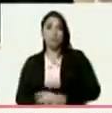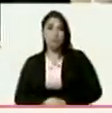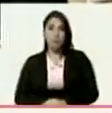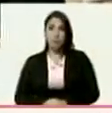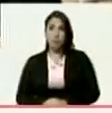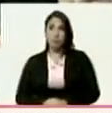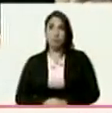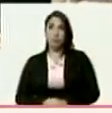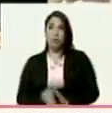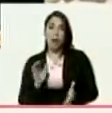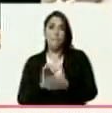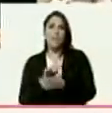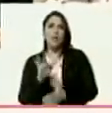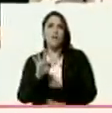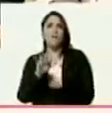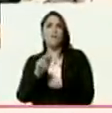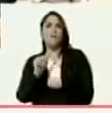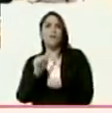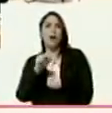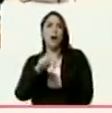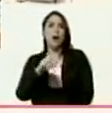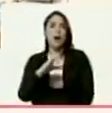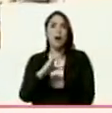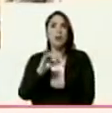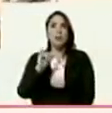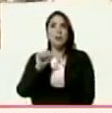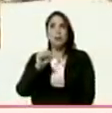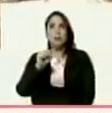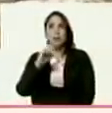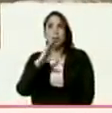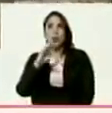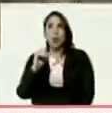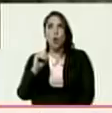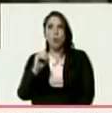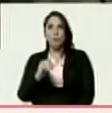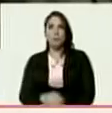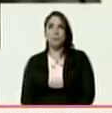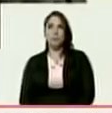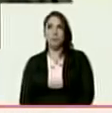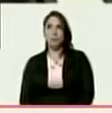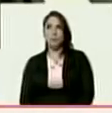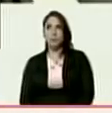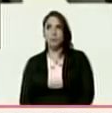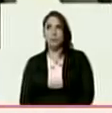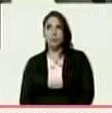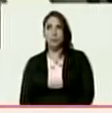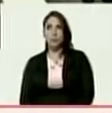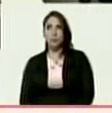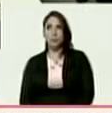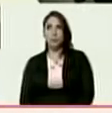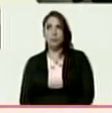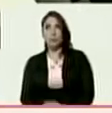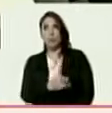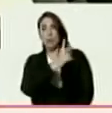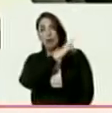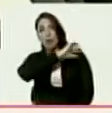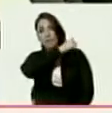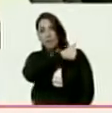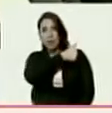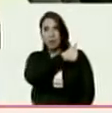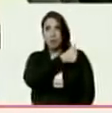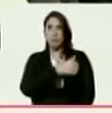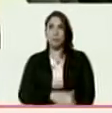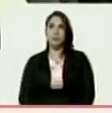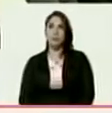El compañero Francisco Alvarado, Francisco Torrealba, quien funge como jefe